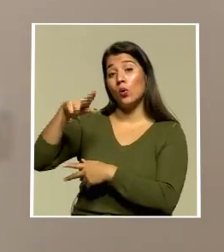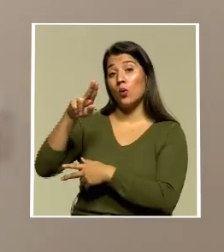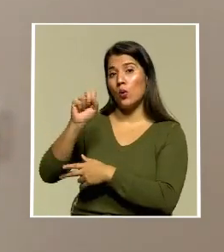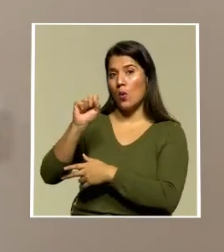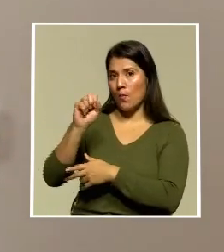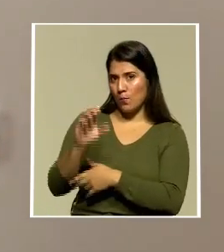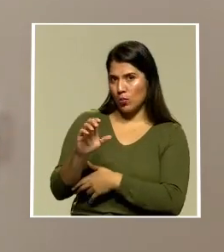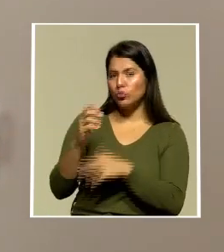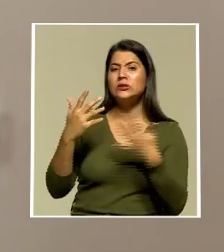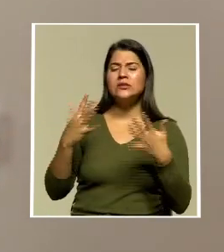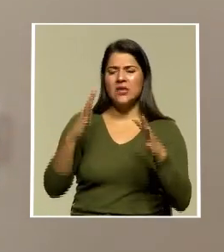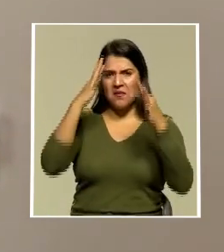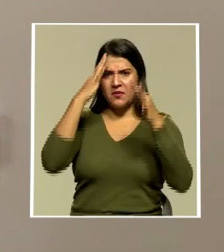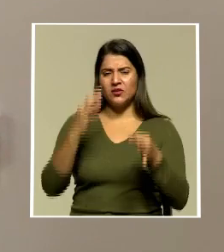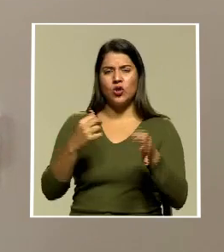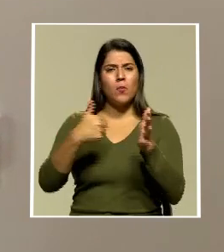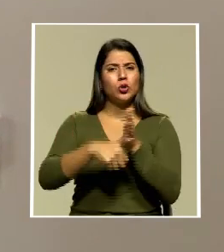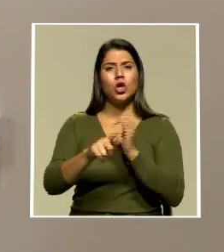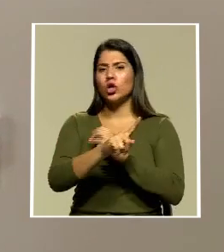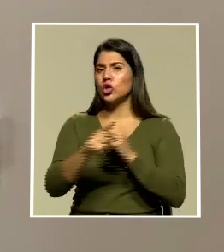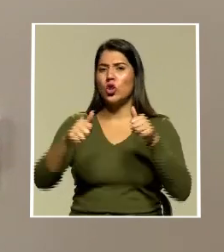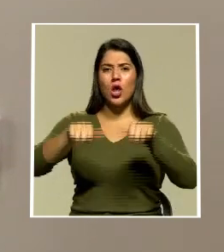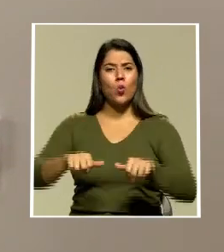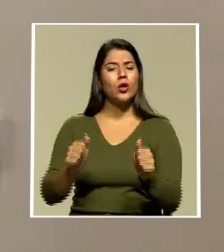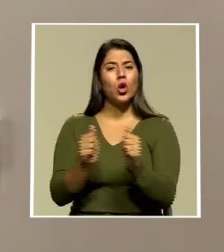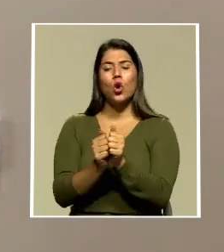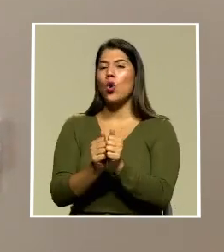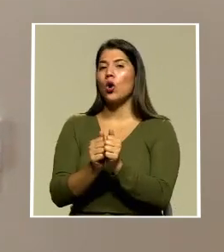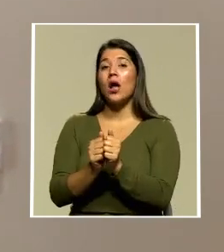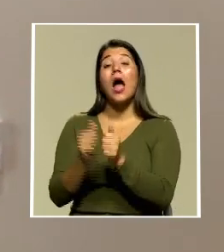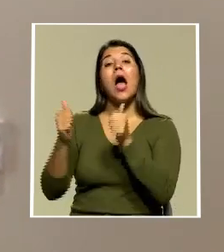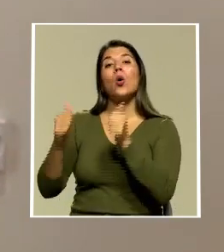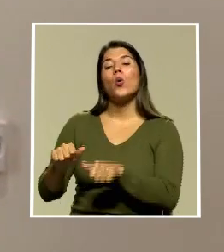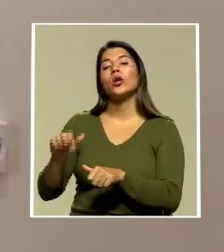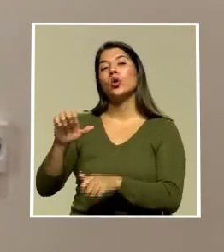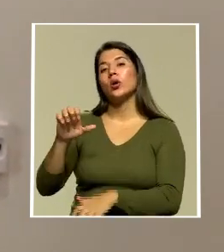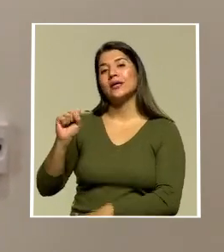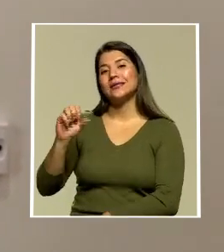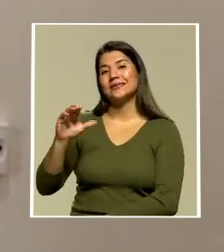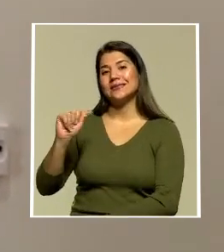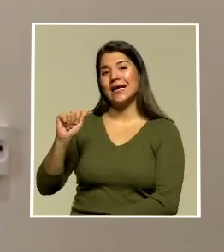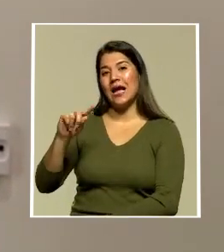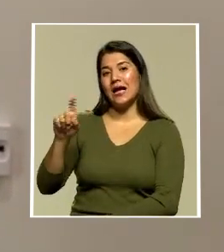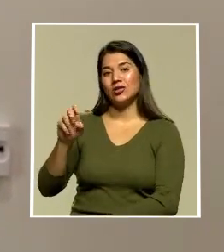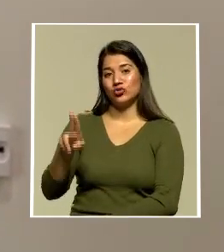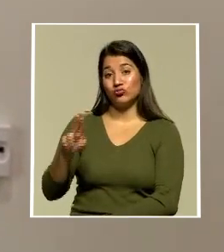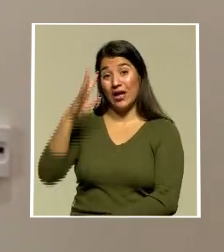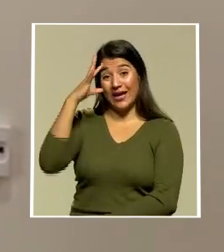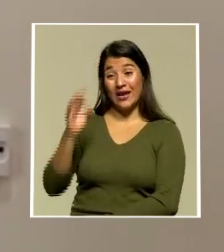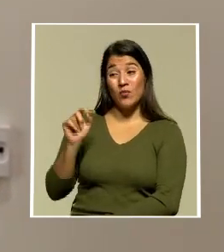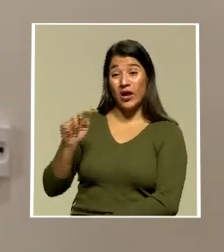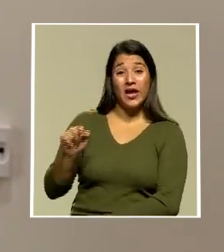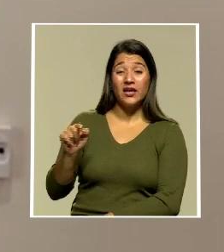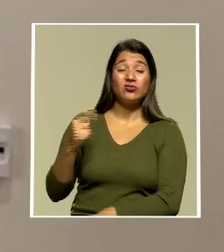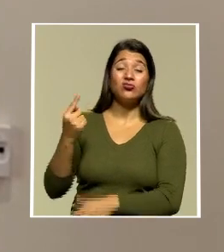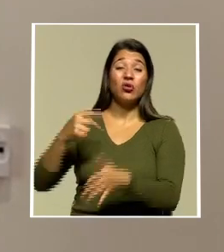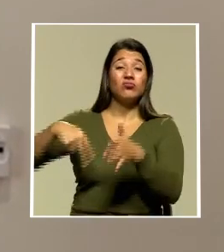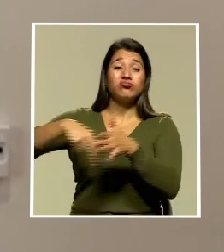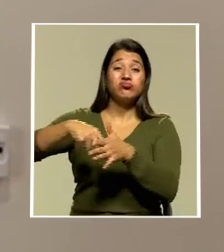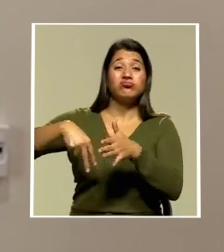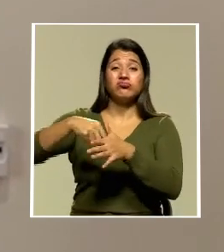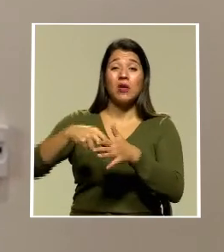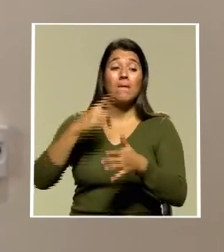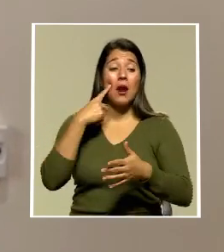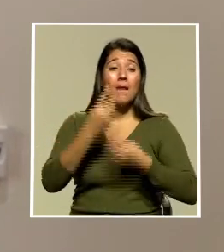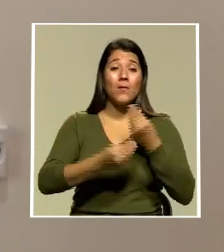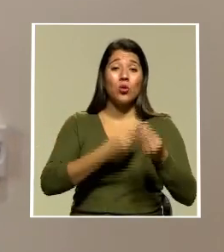ha decidido votar en contra del acuerdo de Escazú. Consideramos que es un acuerdo que va a ponerle palos a la carreta a la